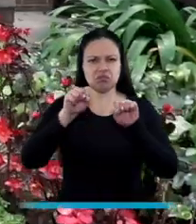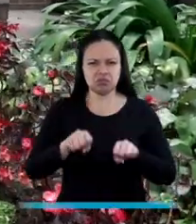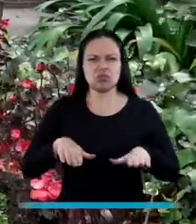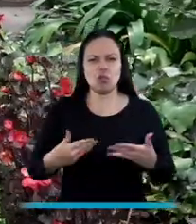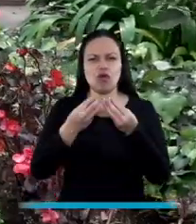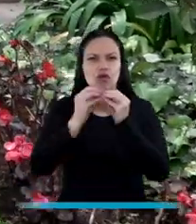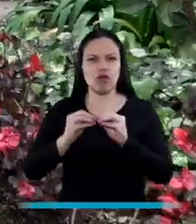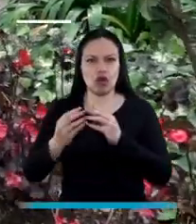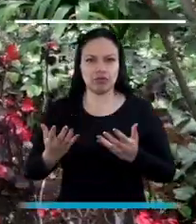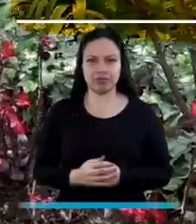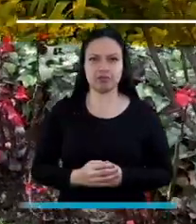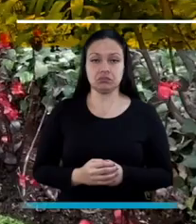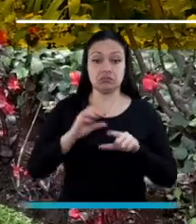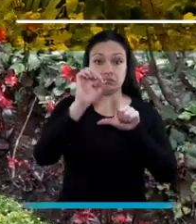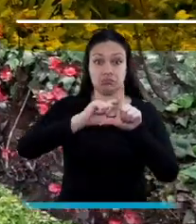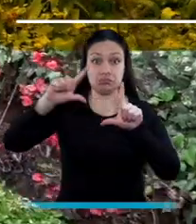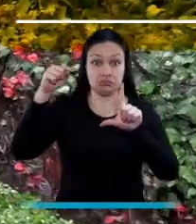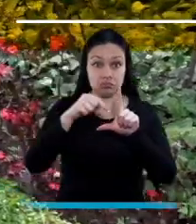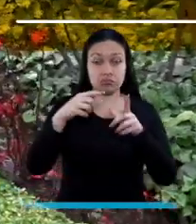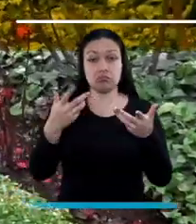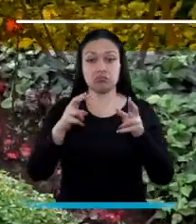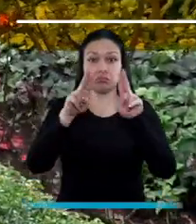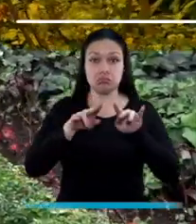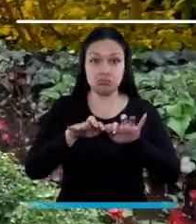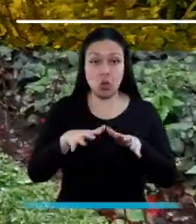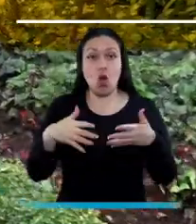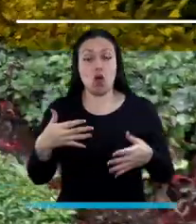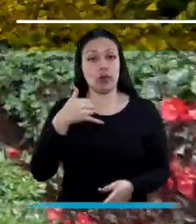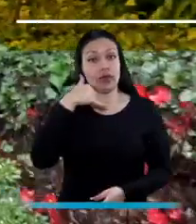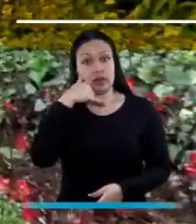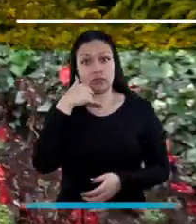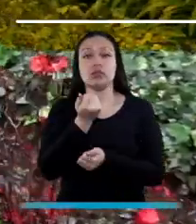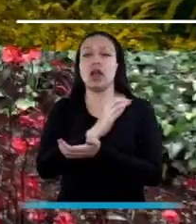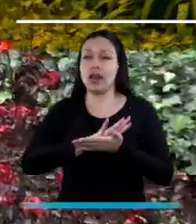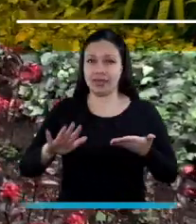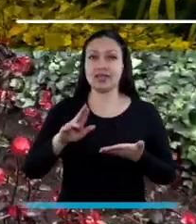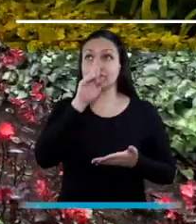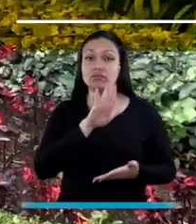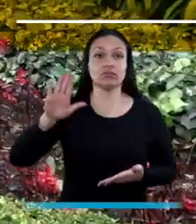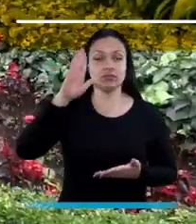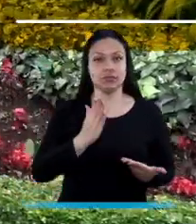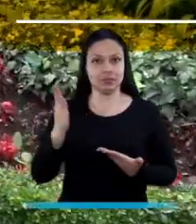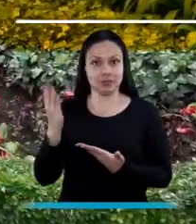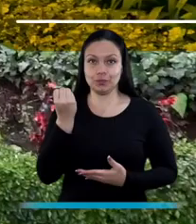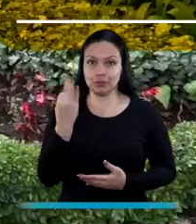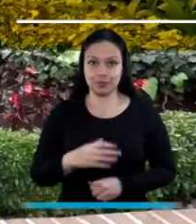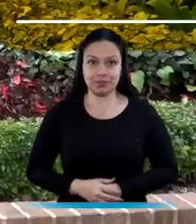Pueden hacerlo de las siguientes maneras: digital, en nuestra sede electrónica, por teléfono, en la línea gratuita nacional